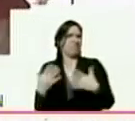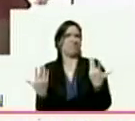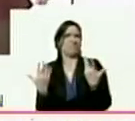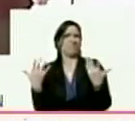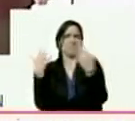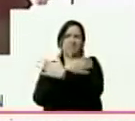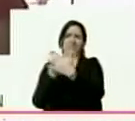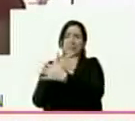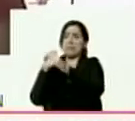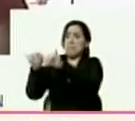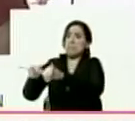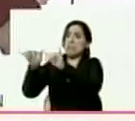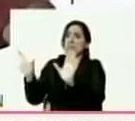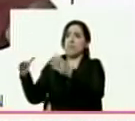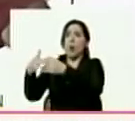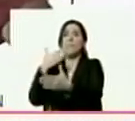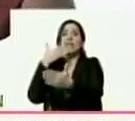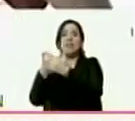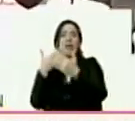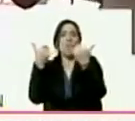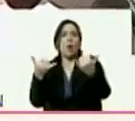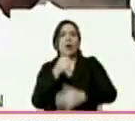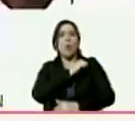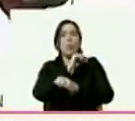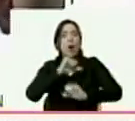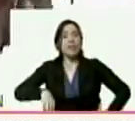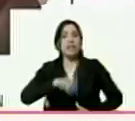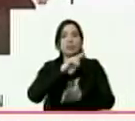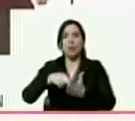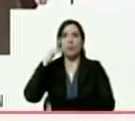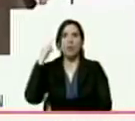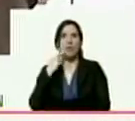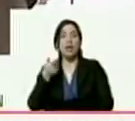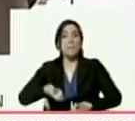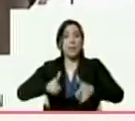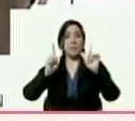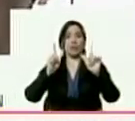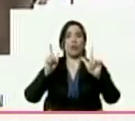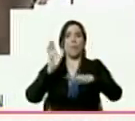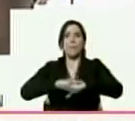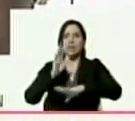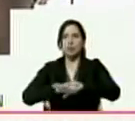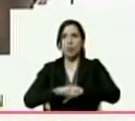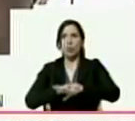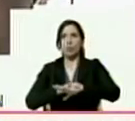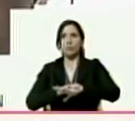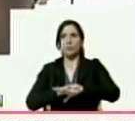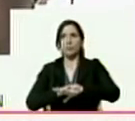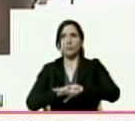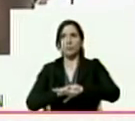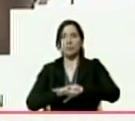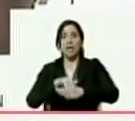Ellos pidiendo ahora que la Guardia Nacional permitió lo que ocurrió en el centro.